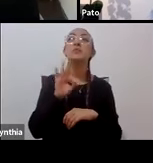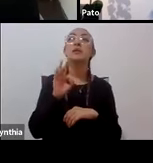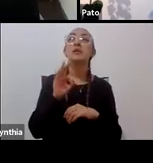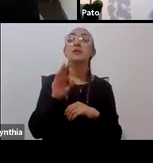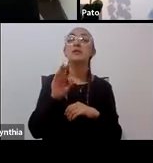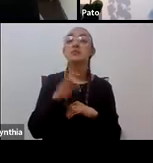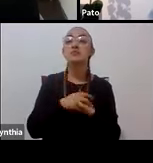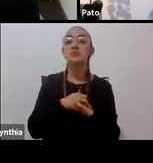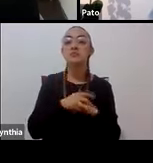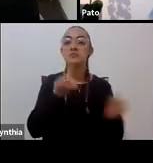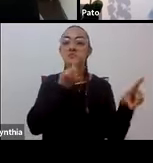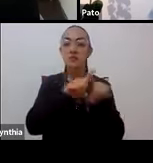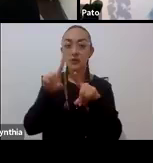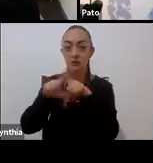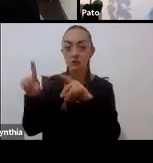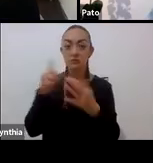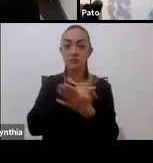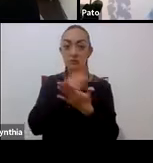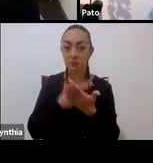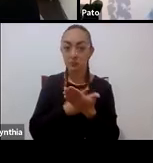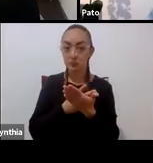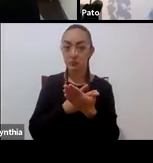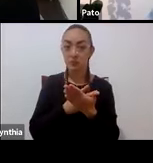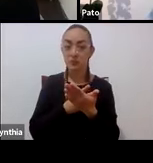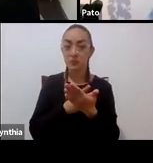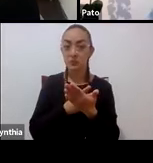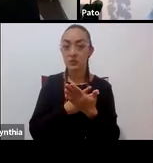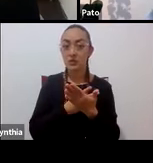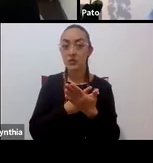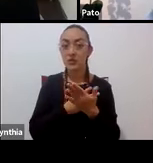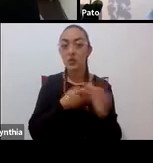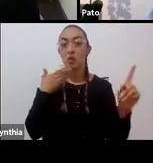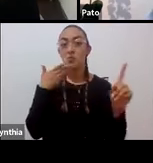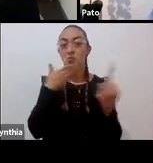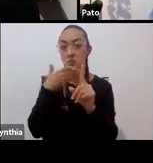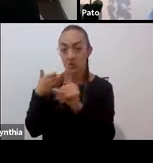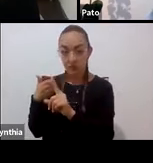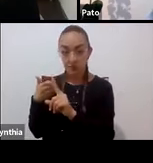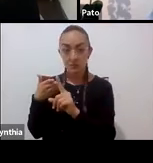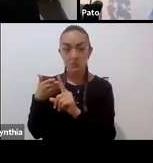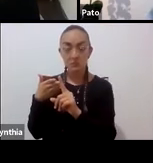distintas, programas distintos en sus objetivos o en sus metas